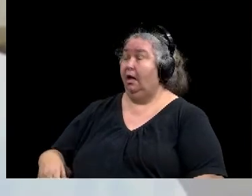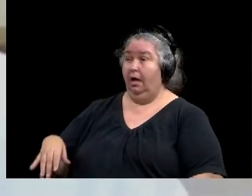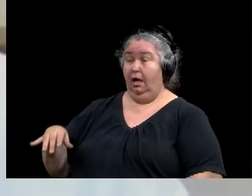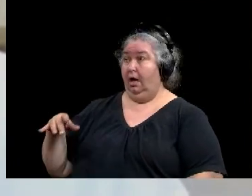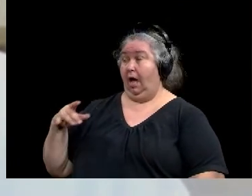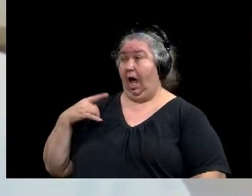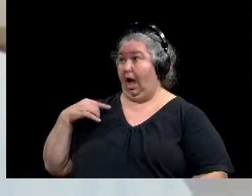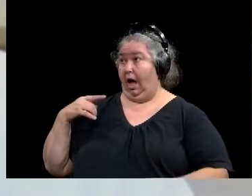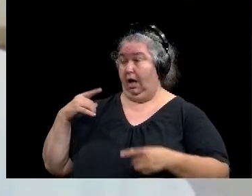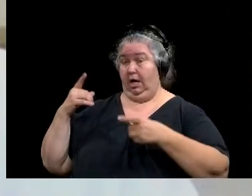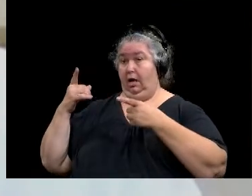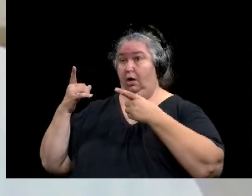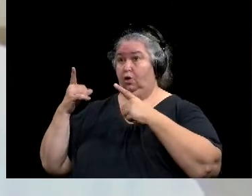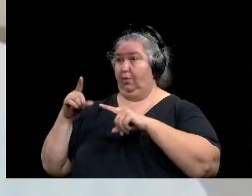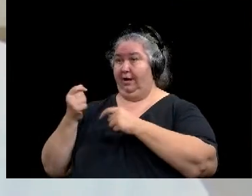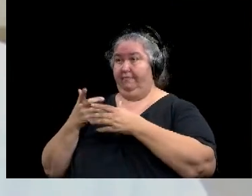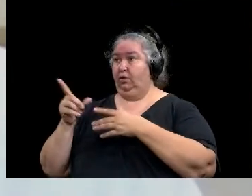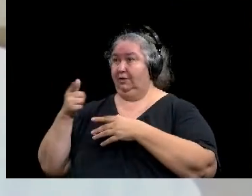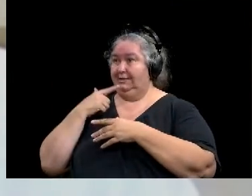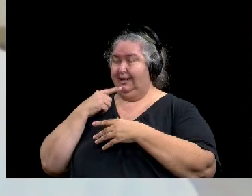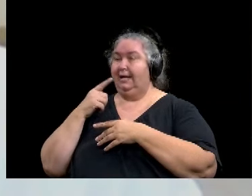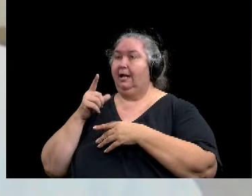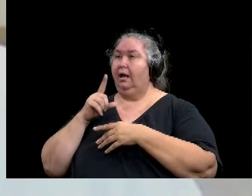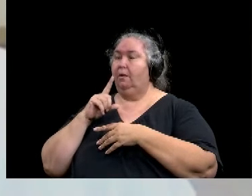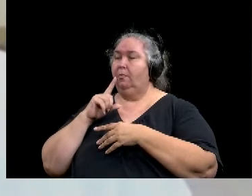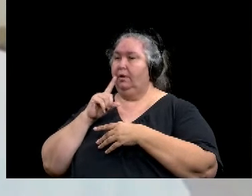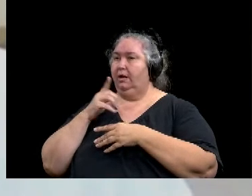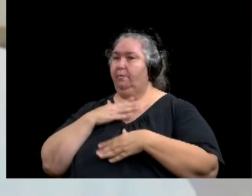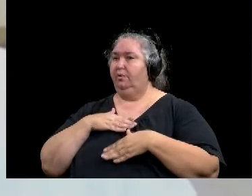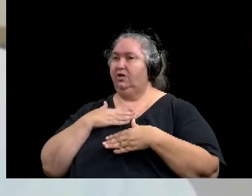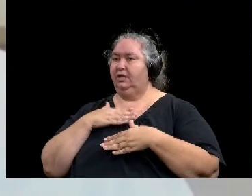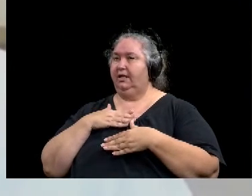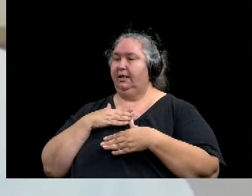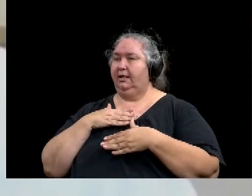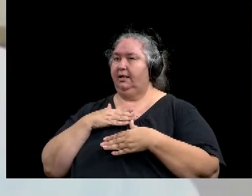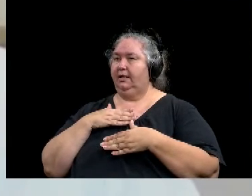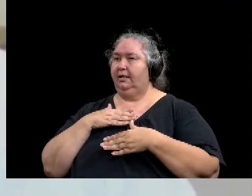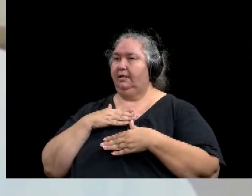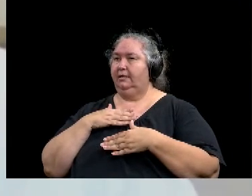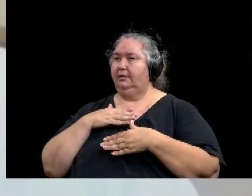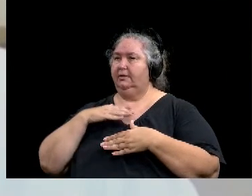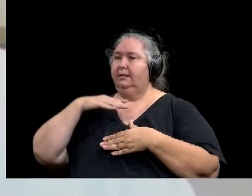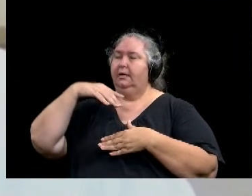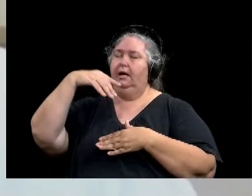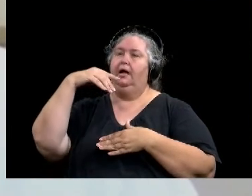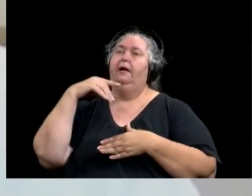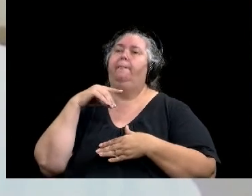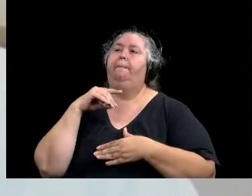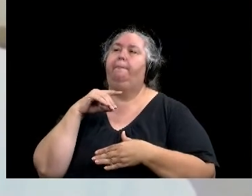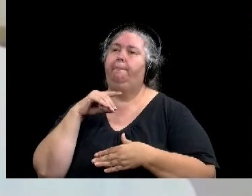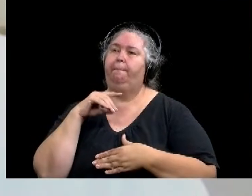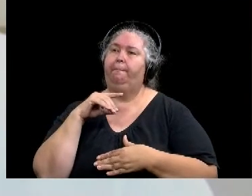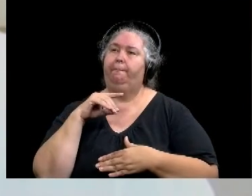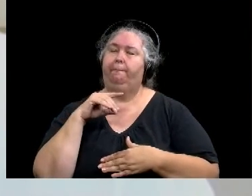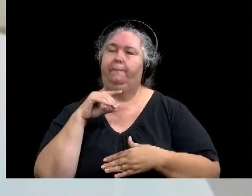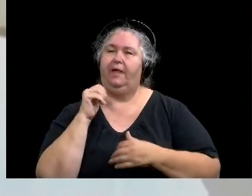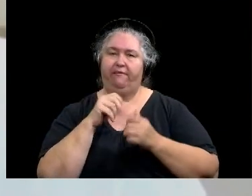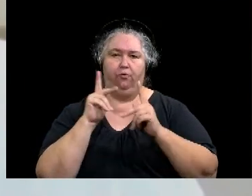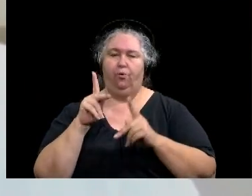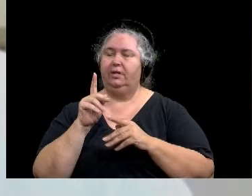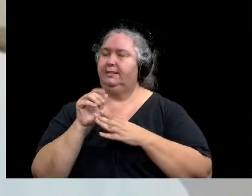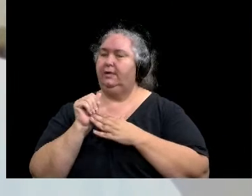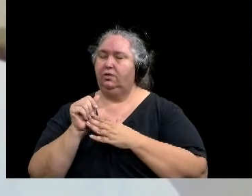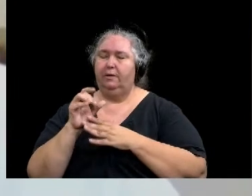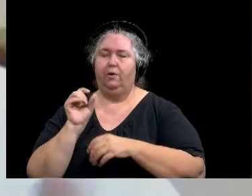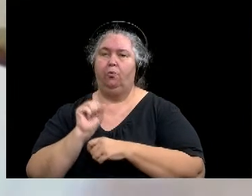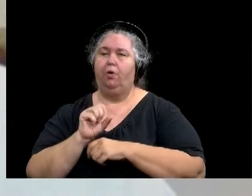todo lo que usted ha dicho es muy bien y todo el liderazgo de esto están